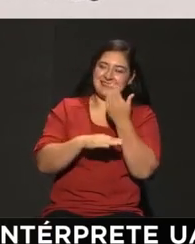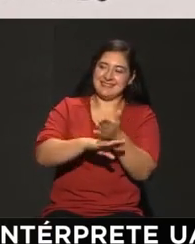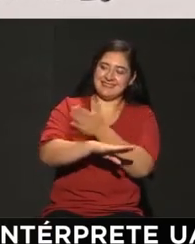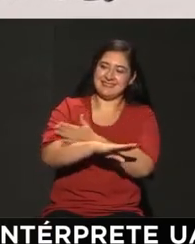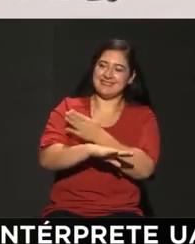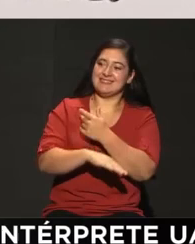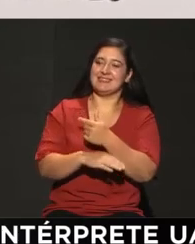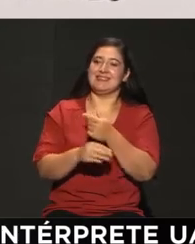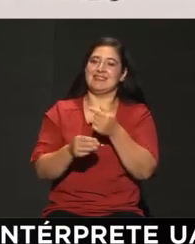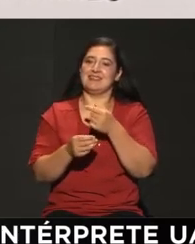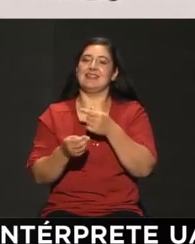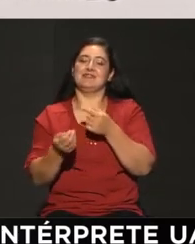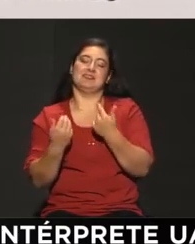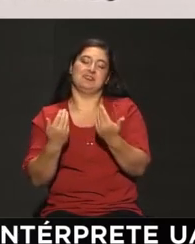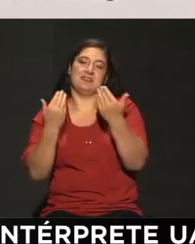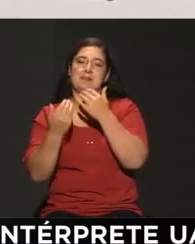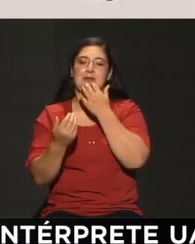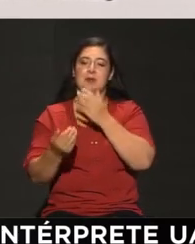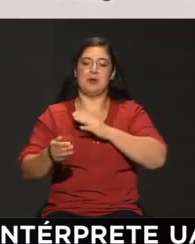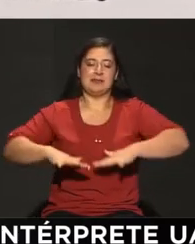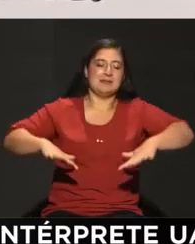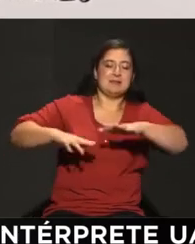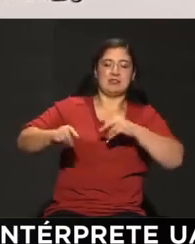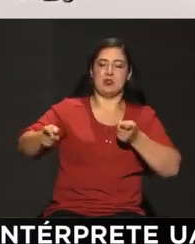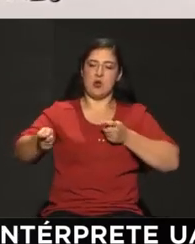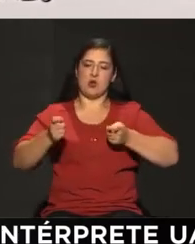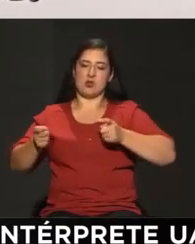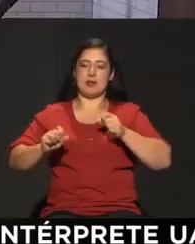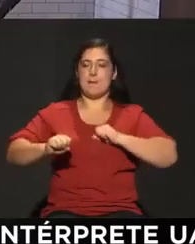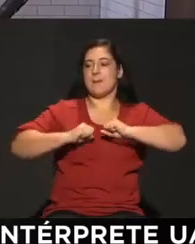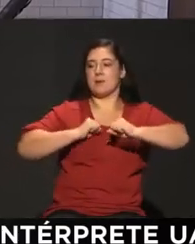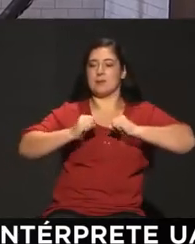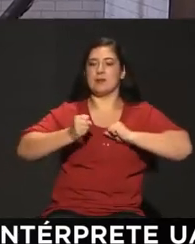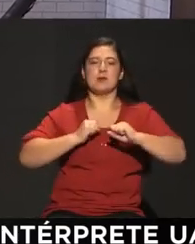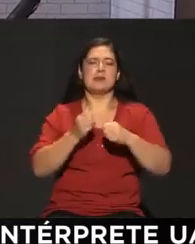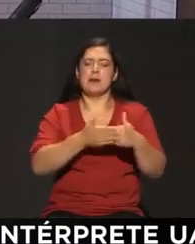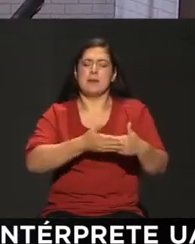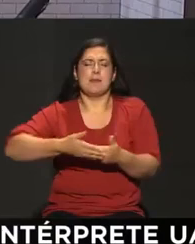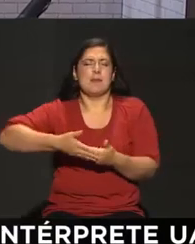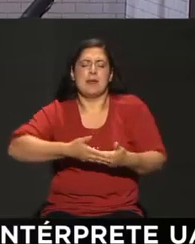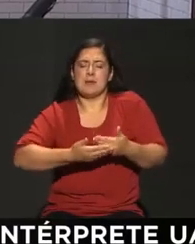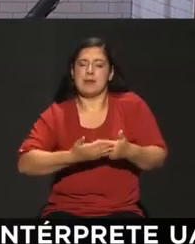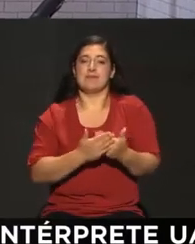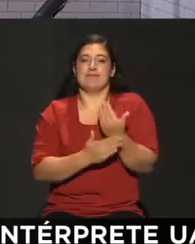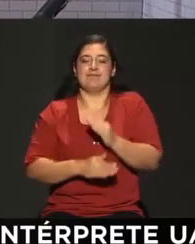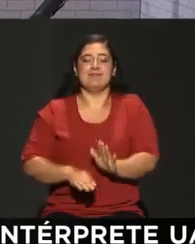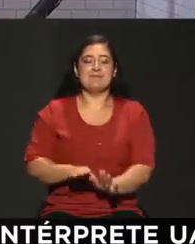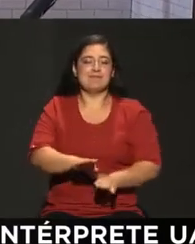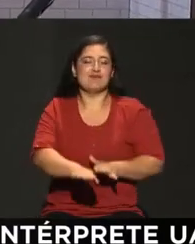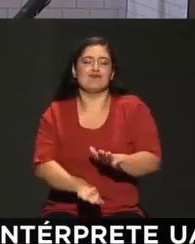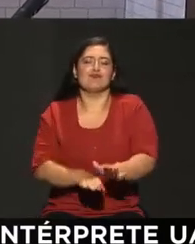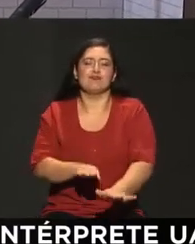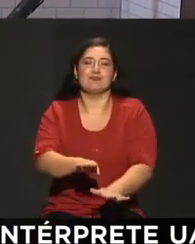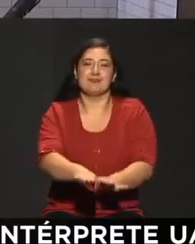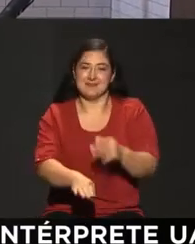también cambiamos de movimiento en el despacho. Los niños, los bebés, empiezan desde el piso. Entonces vamos a jugar en